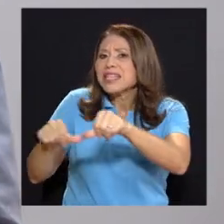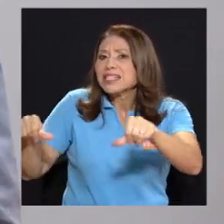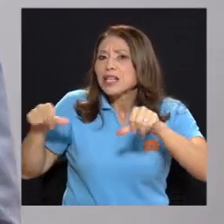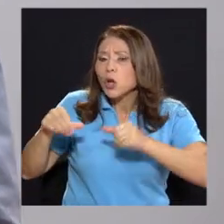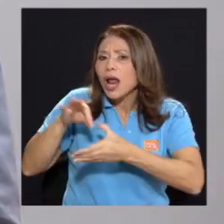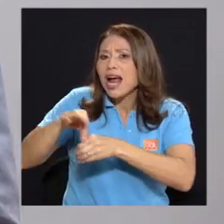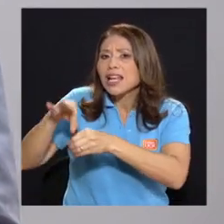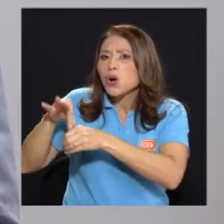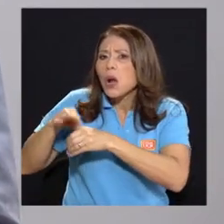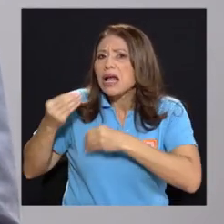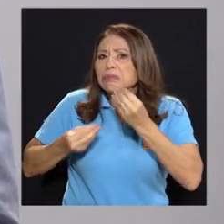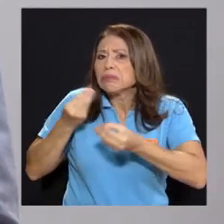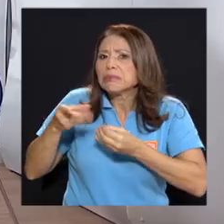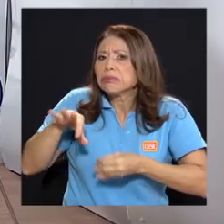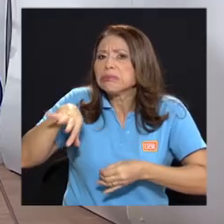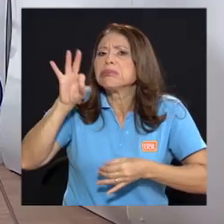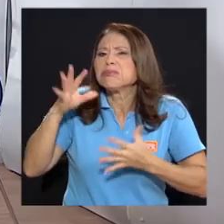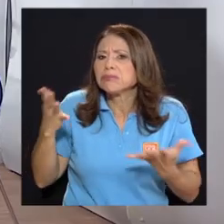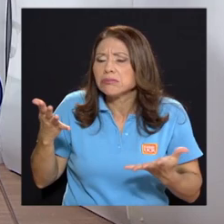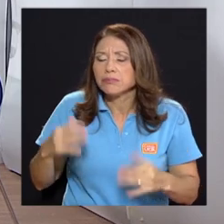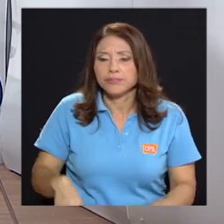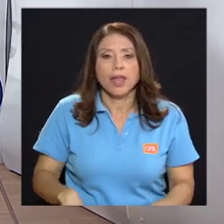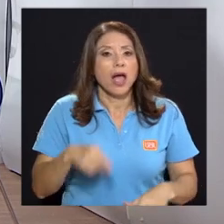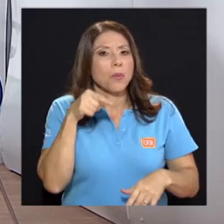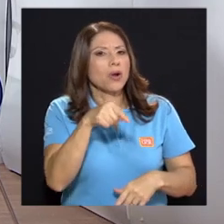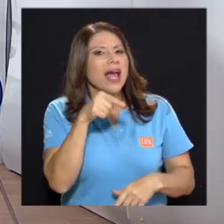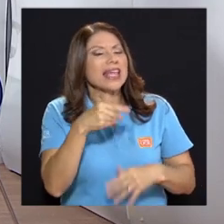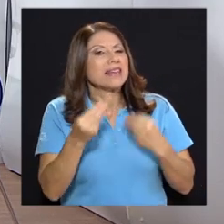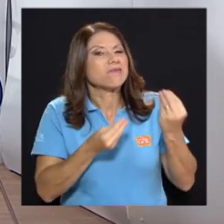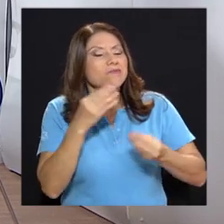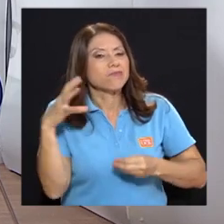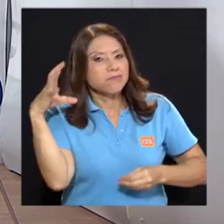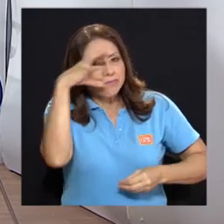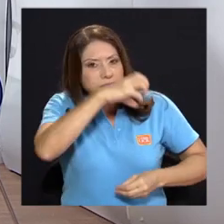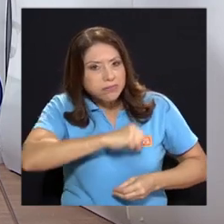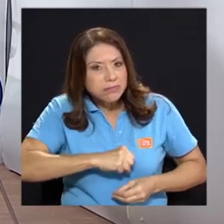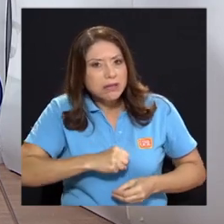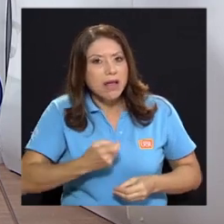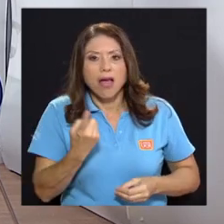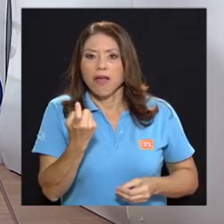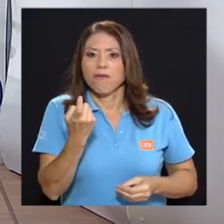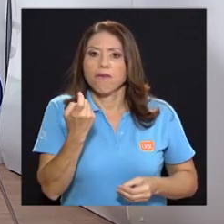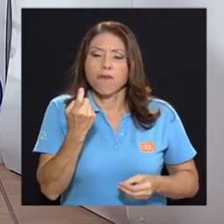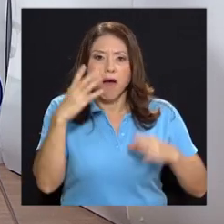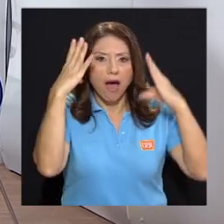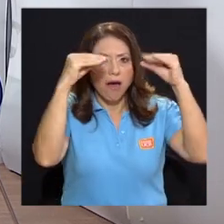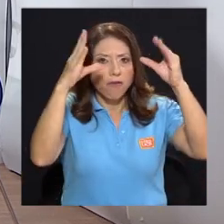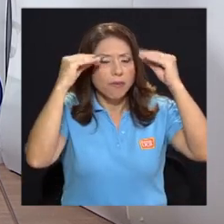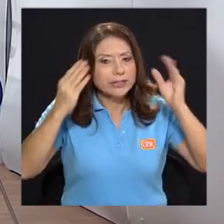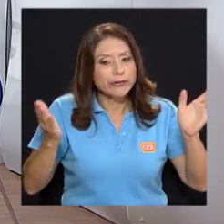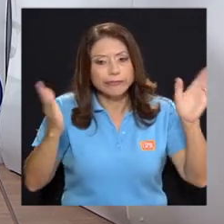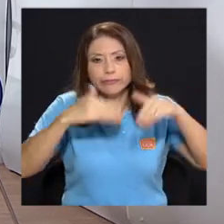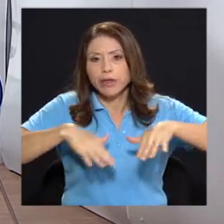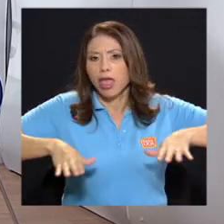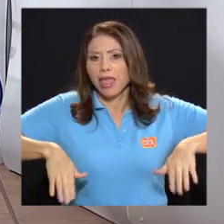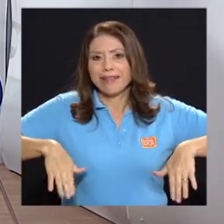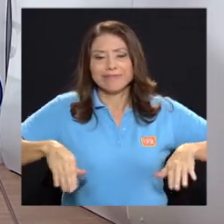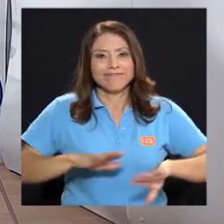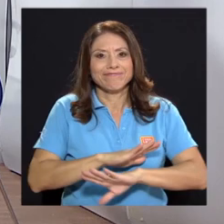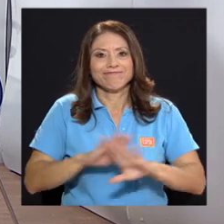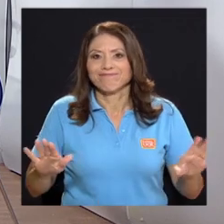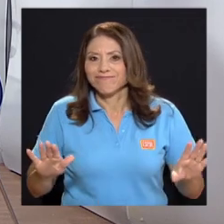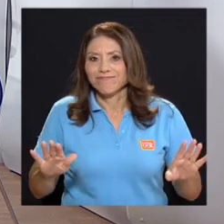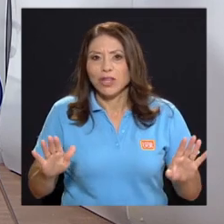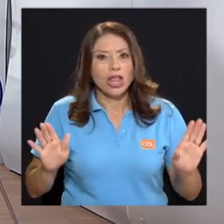encontraron ustedes miren ahí la lo que encontramos ahí es que la ausencia información es ahí bruto no es casi total